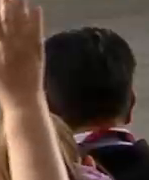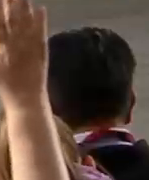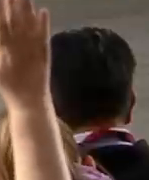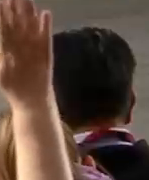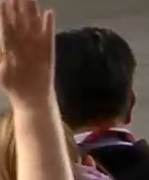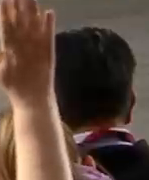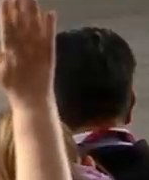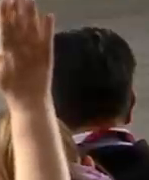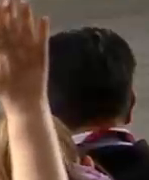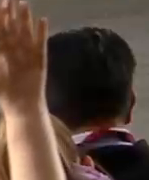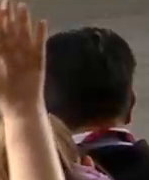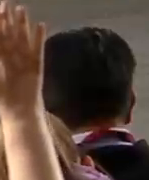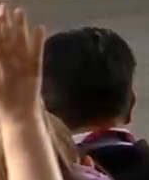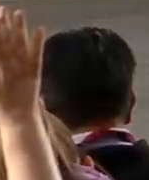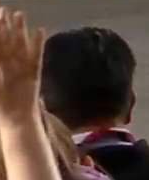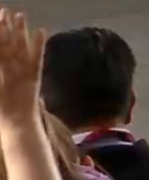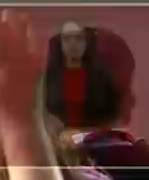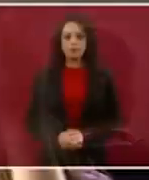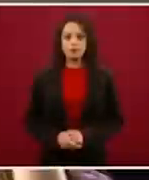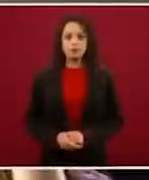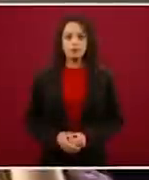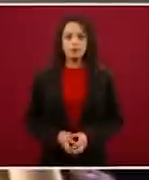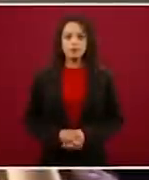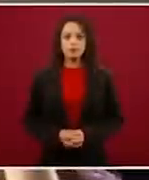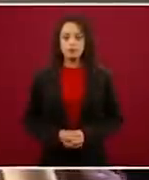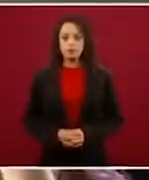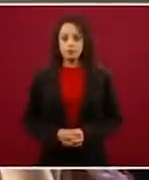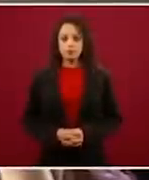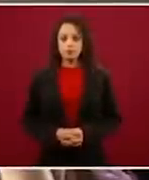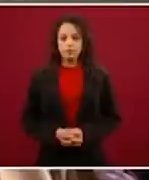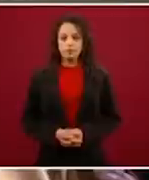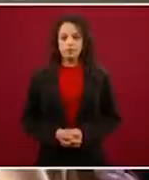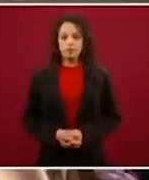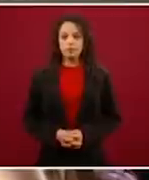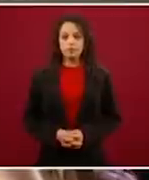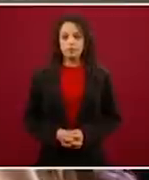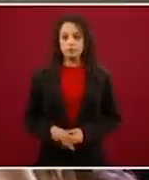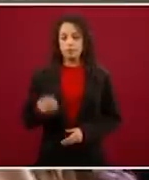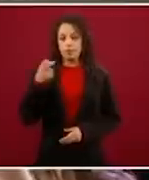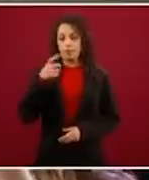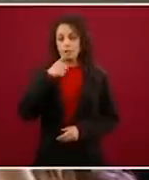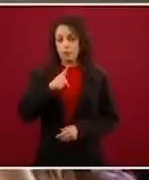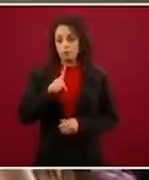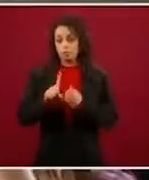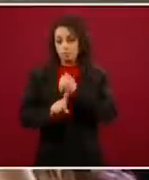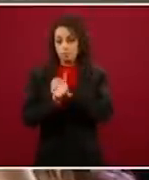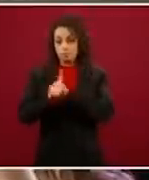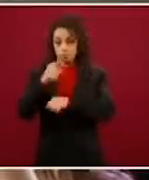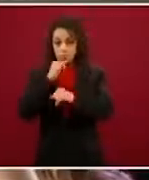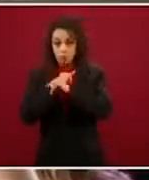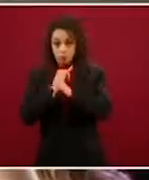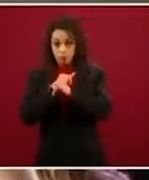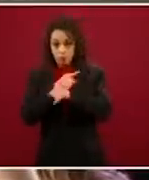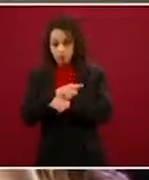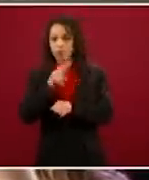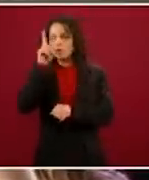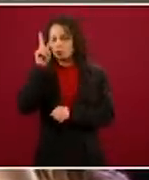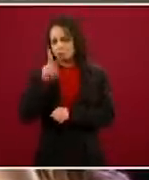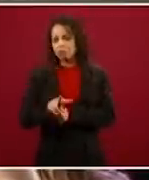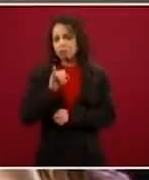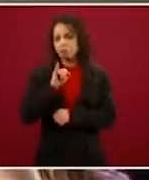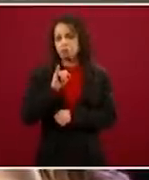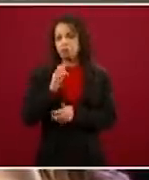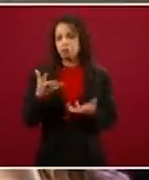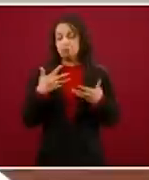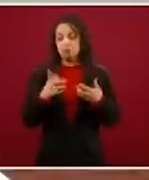también evidentemente la regulación de los activos virtuales. Los activos virtuales son una realidad, las bitcoins y todas estas stablecoins,